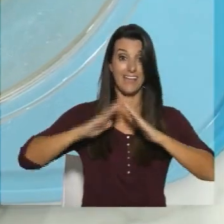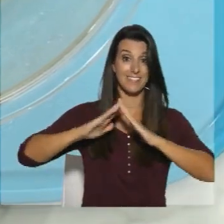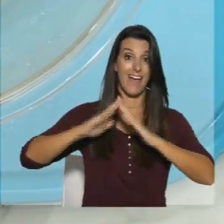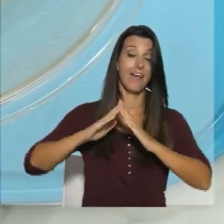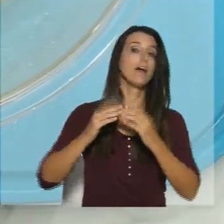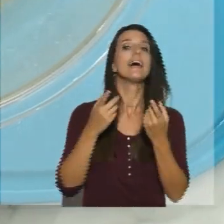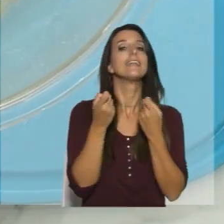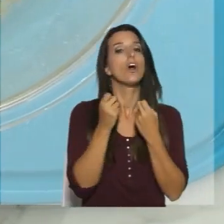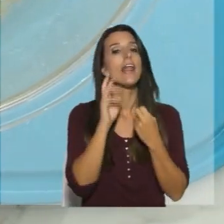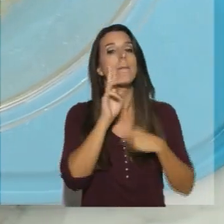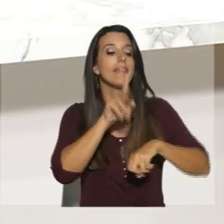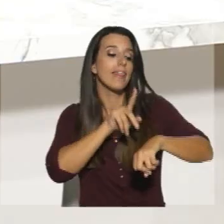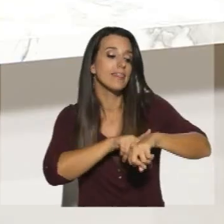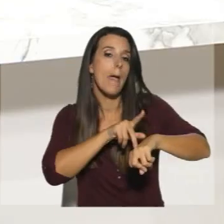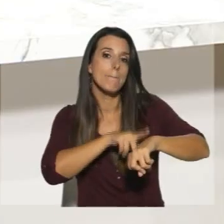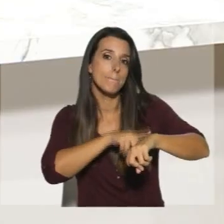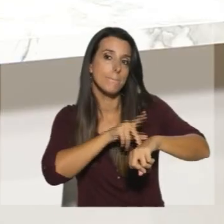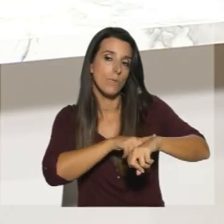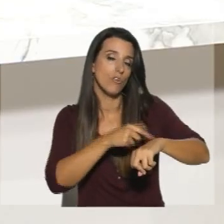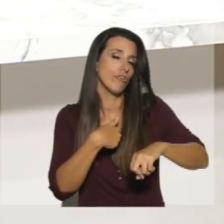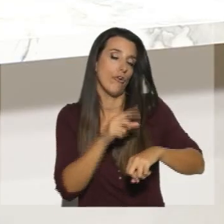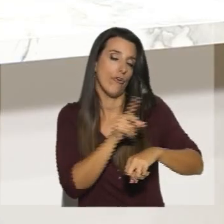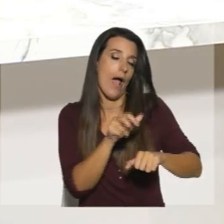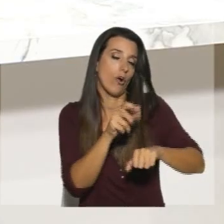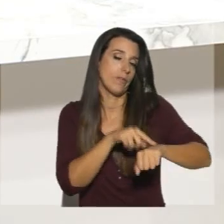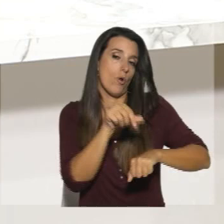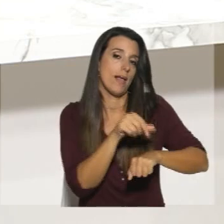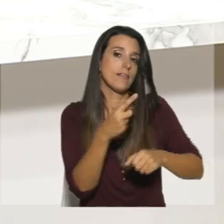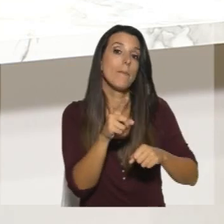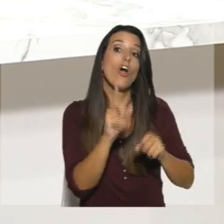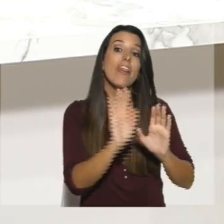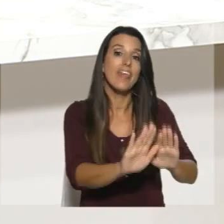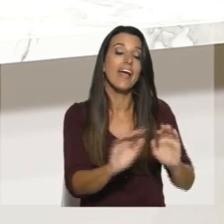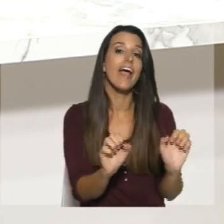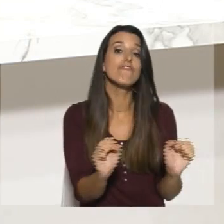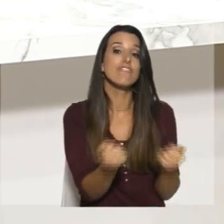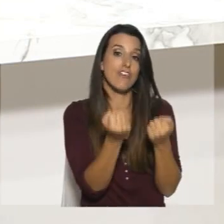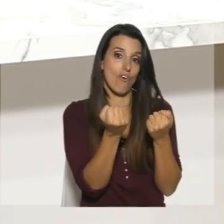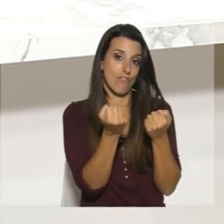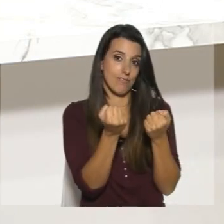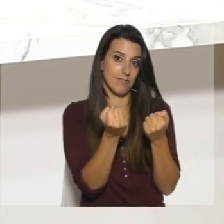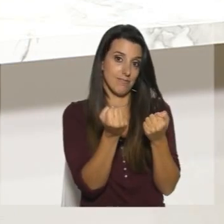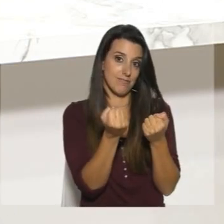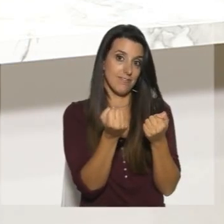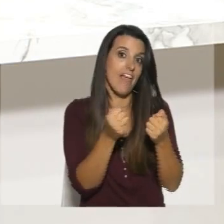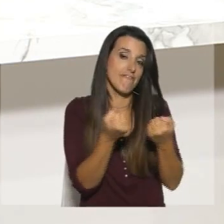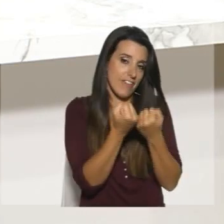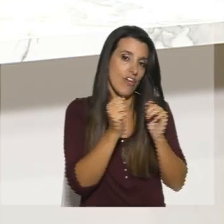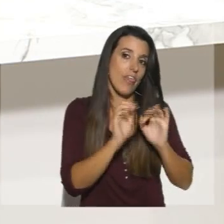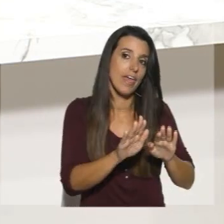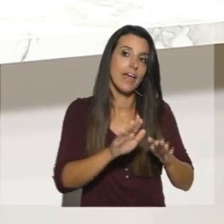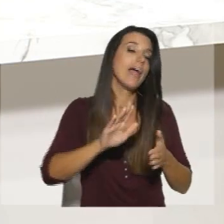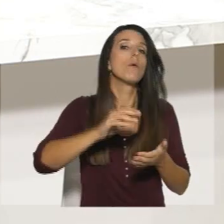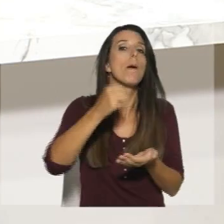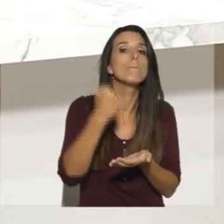tenés que respetar un poquito los tiempos del librito. Yo acá no lo voy a hacer. Déjalo enfriar un poco porque si no todo esto va a estar muy caliente. Pero con el pasapuré te va bárbaro.